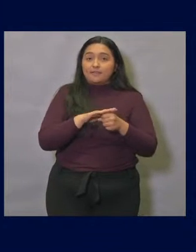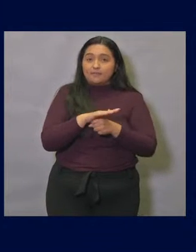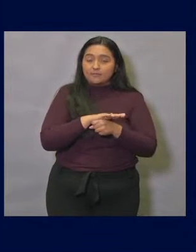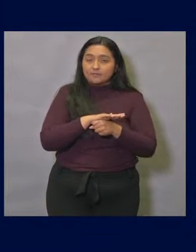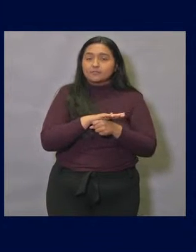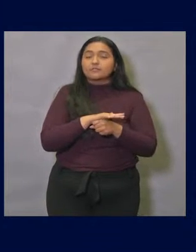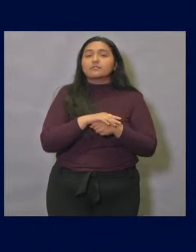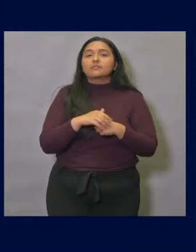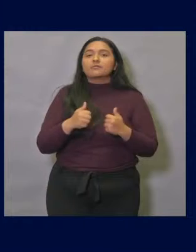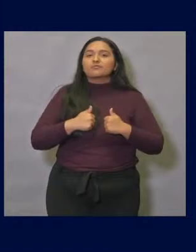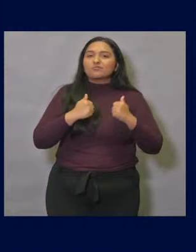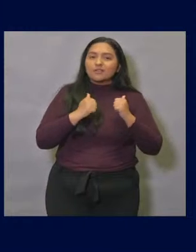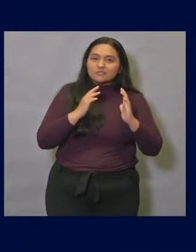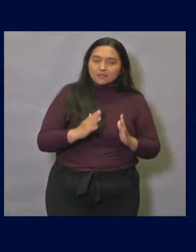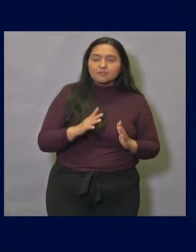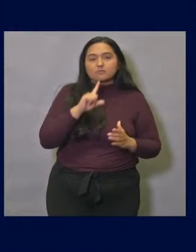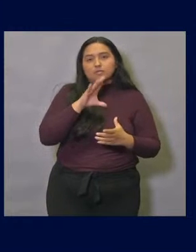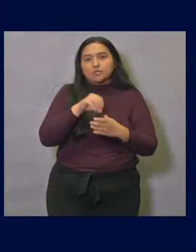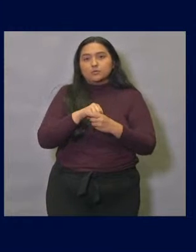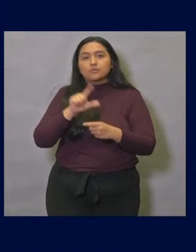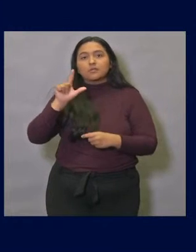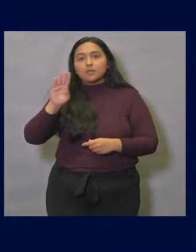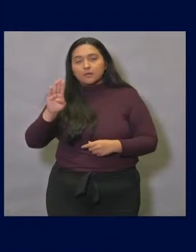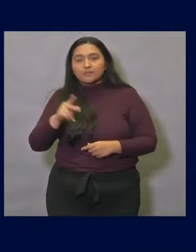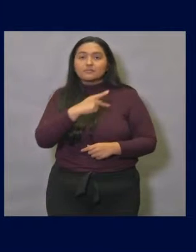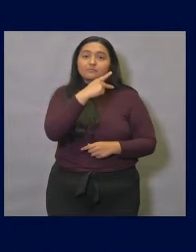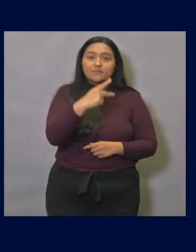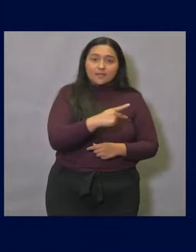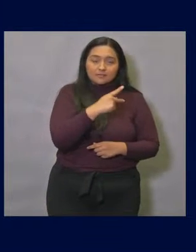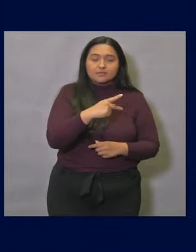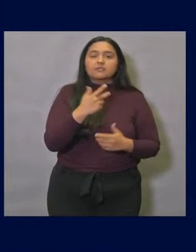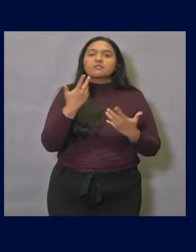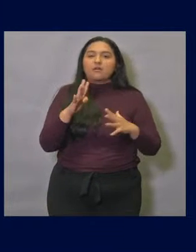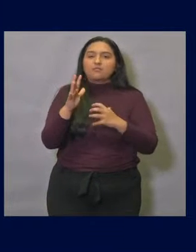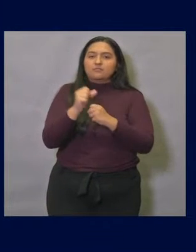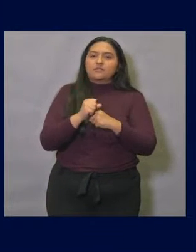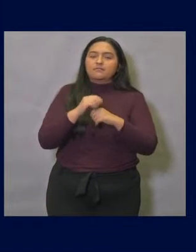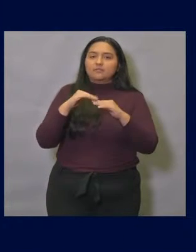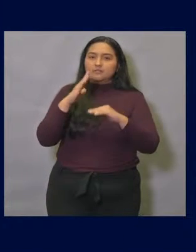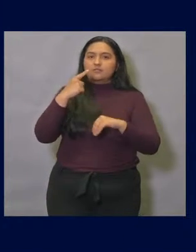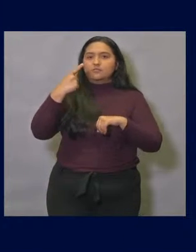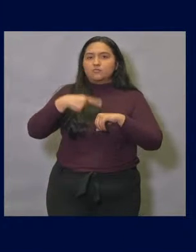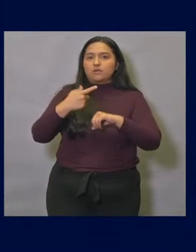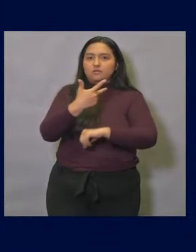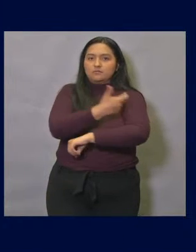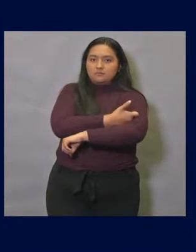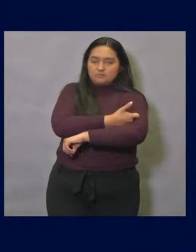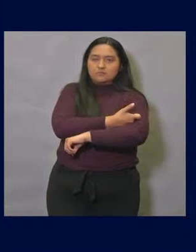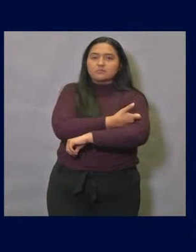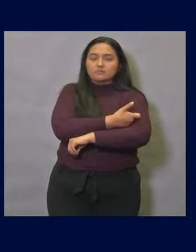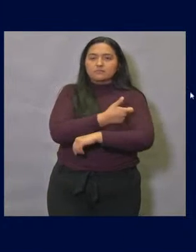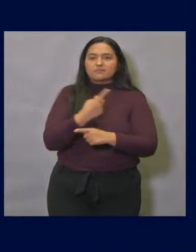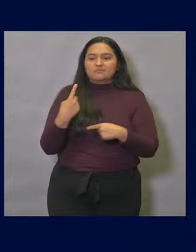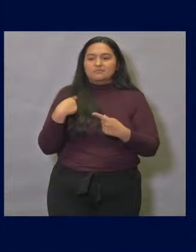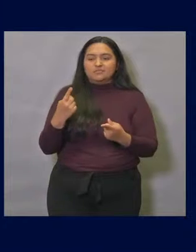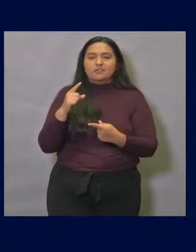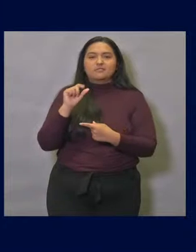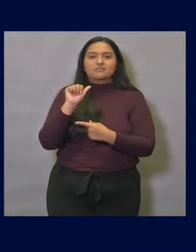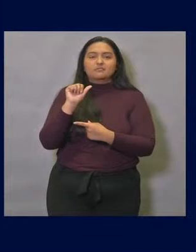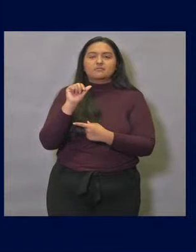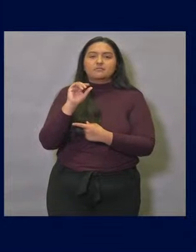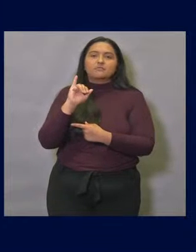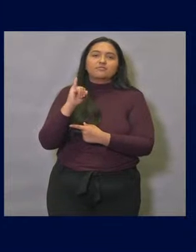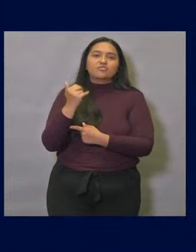Ángeles, incluidos Long Beach y Pasadena, han recibido al menos una dosis de la vacuna desde el 1 de enero del